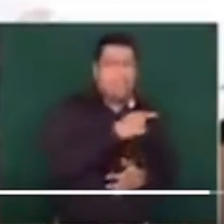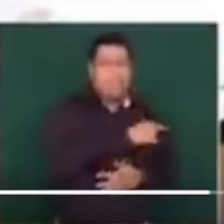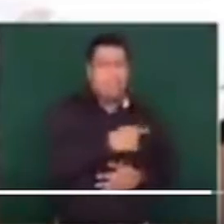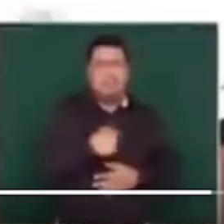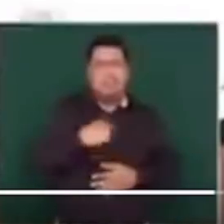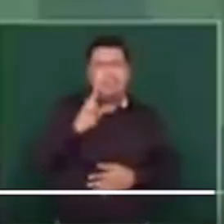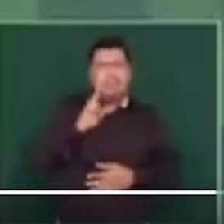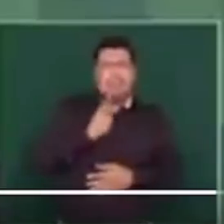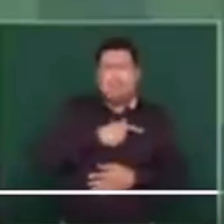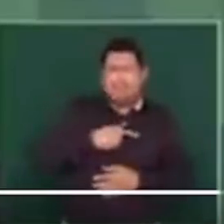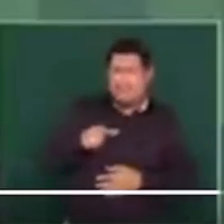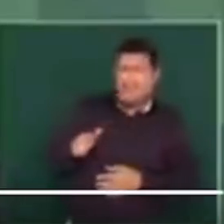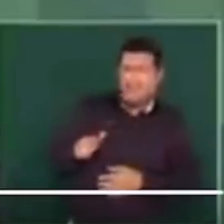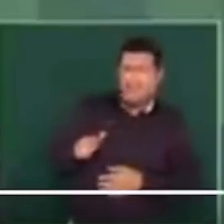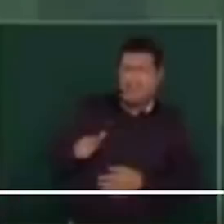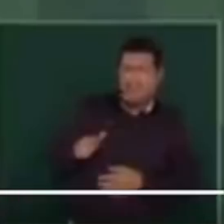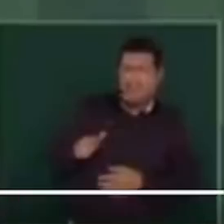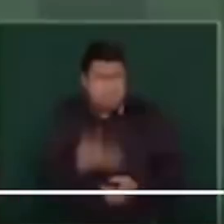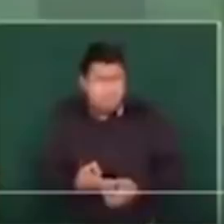apruebe eso.